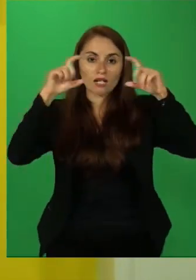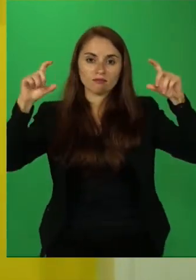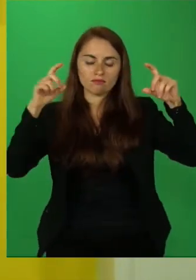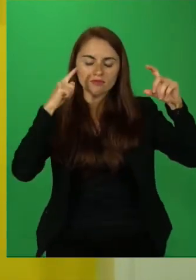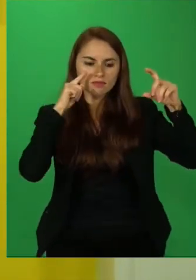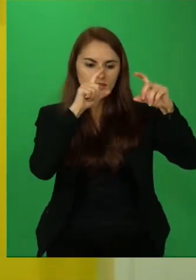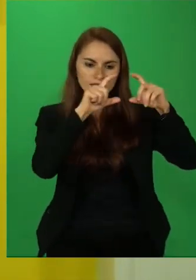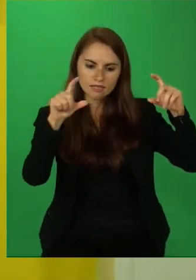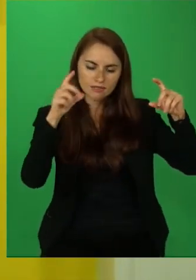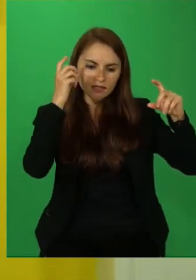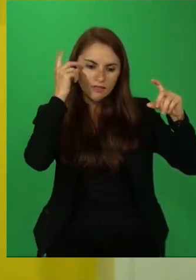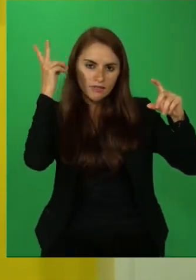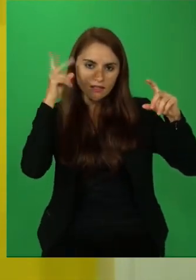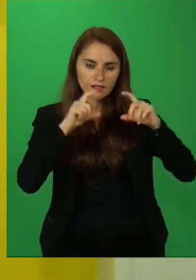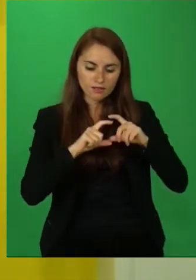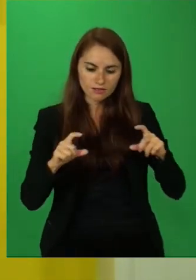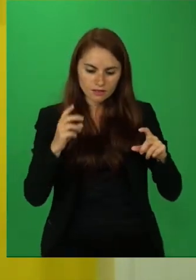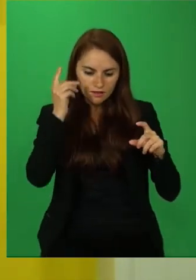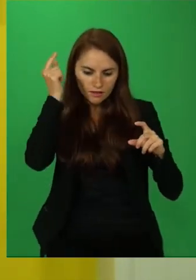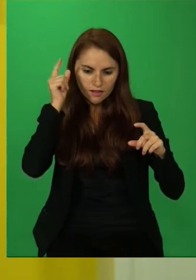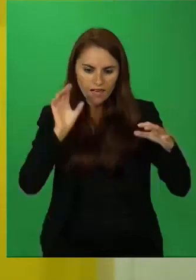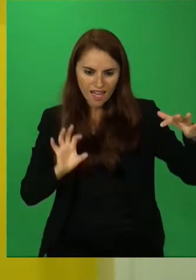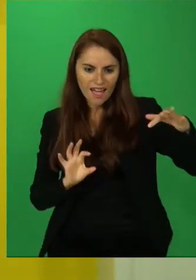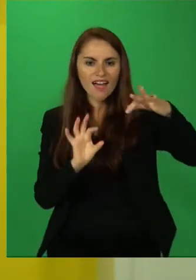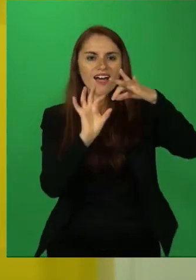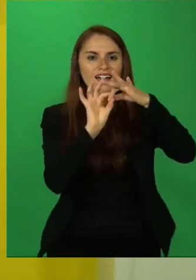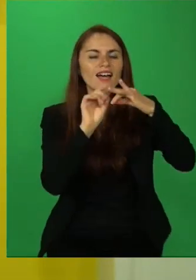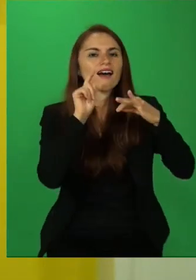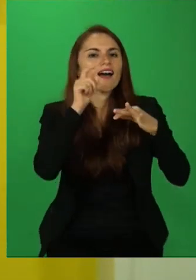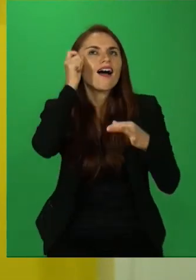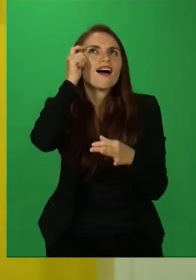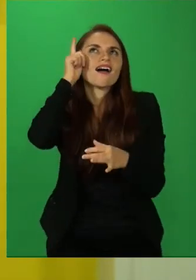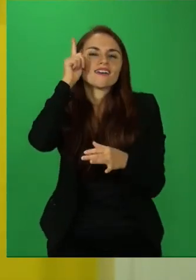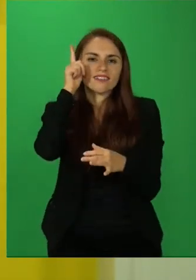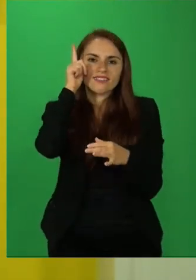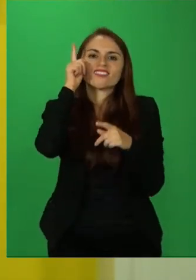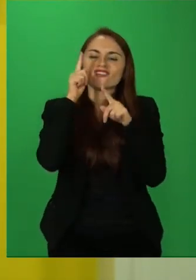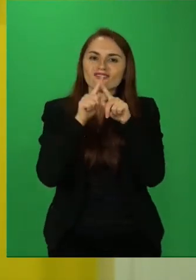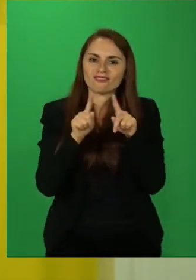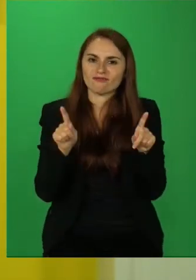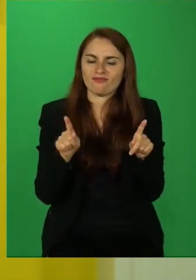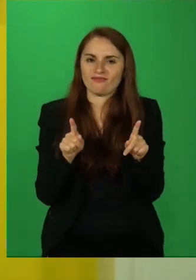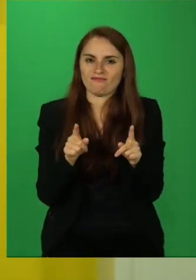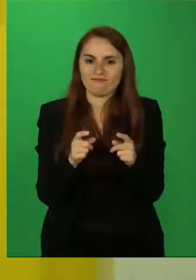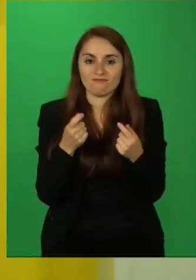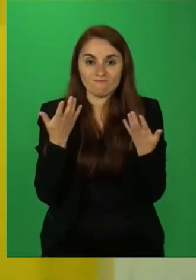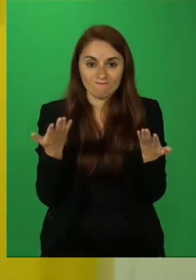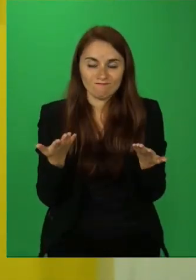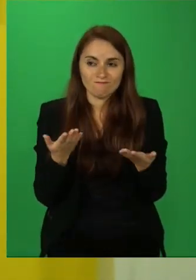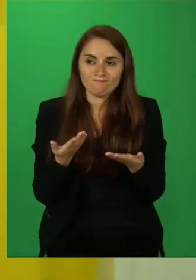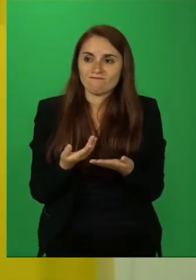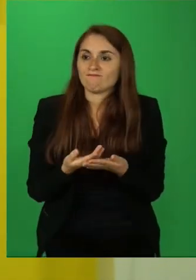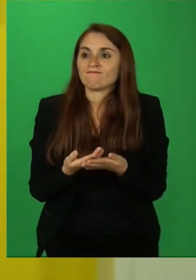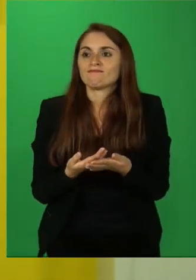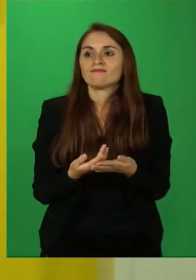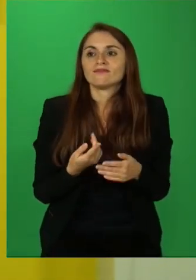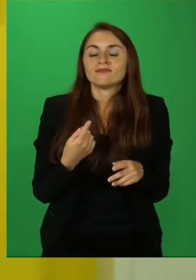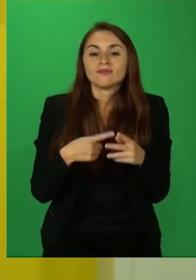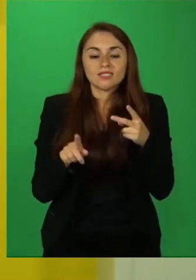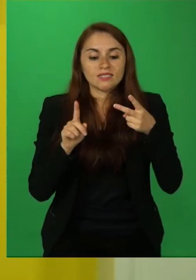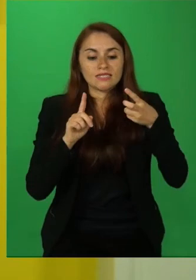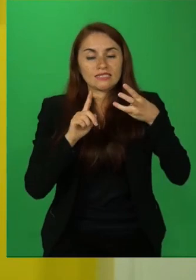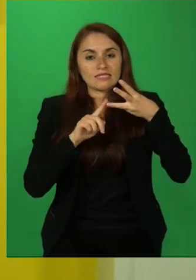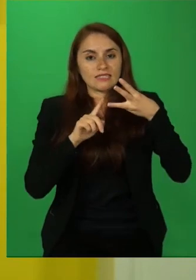puedes relacionar con lo que está al final y sacar una nueva conclusión o nueva información del texto. Y un